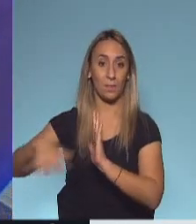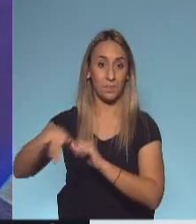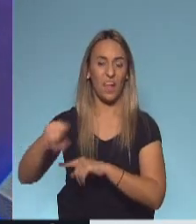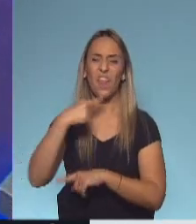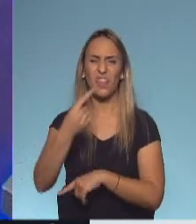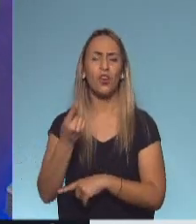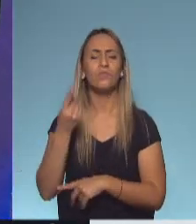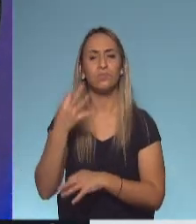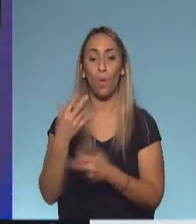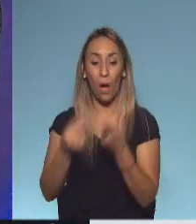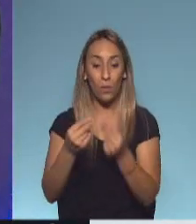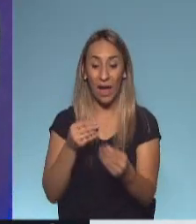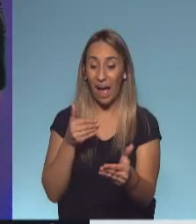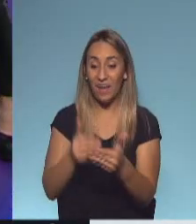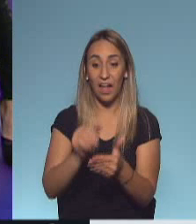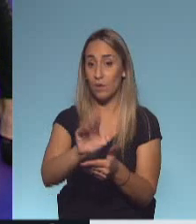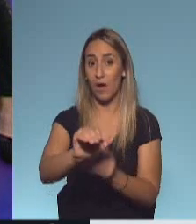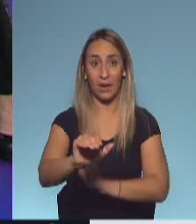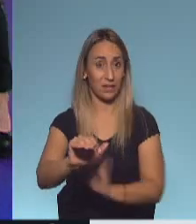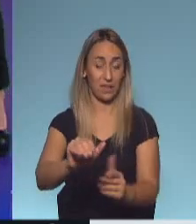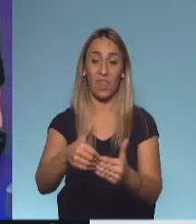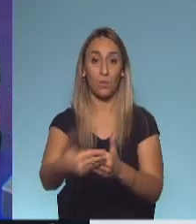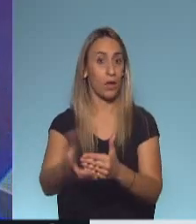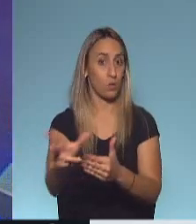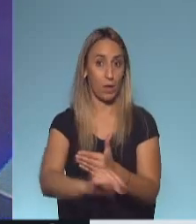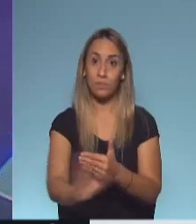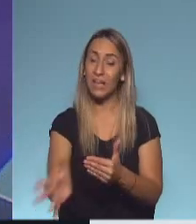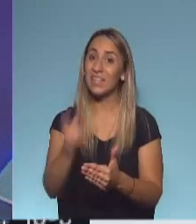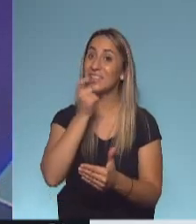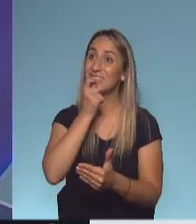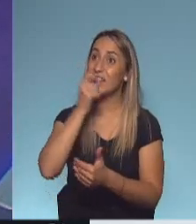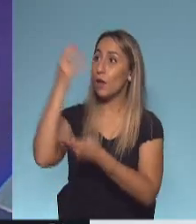Con lo cual, si la distribución es rápida, a tiempo,